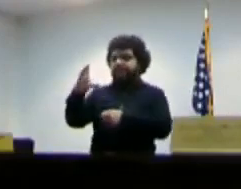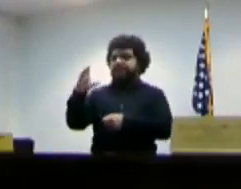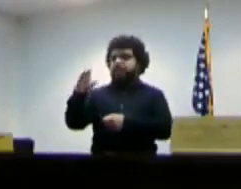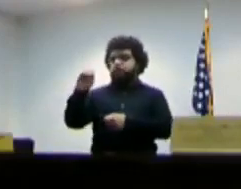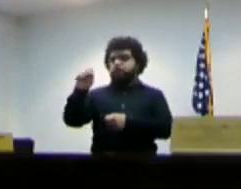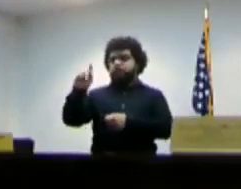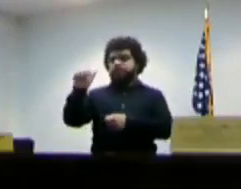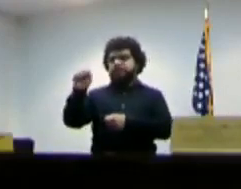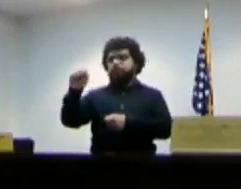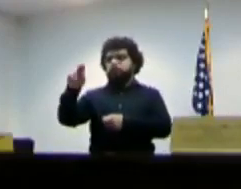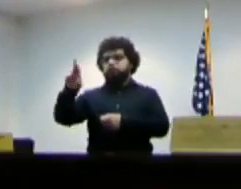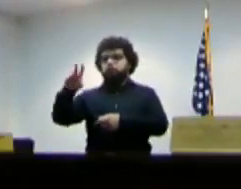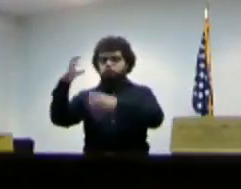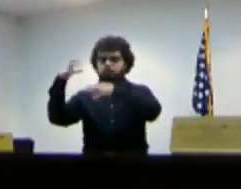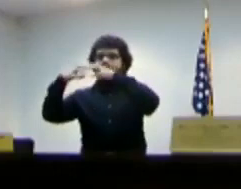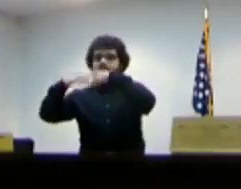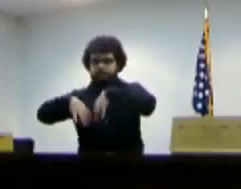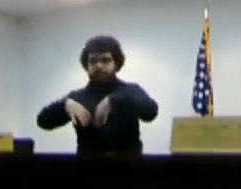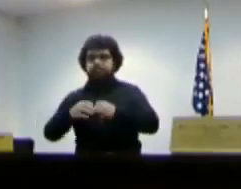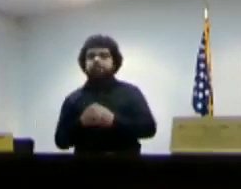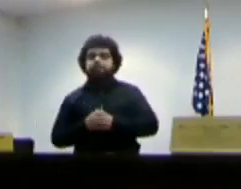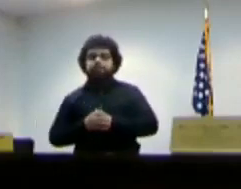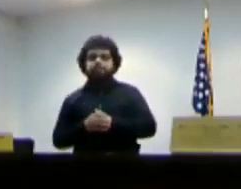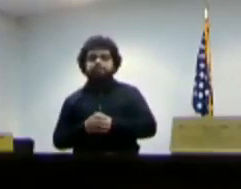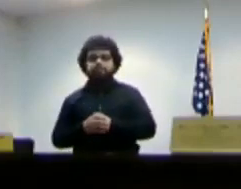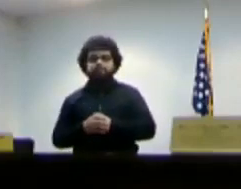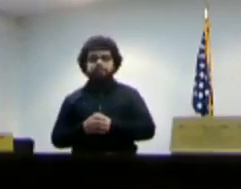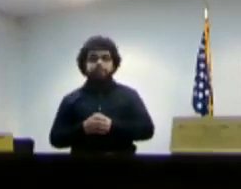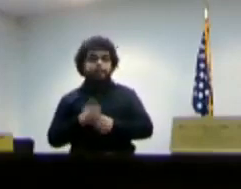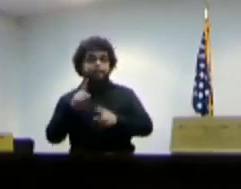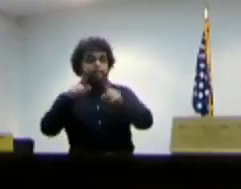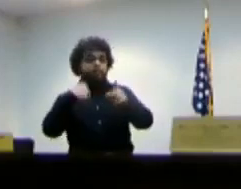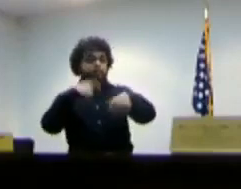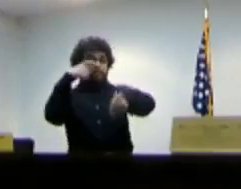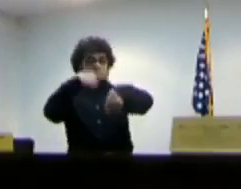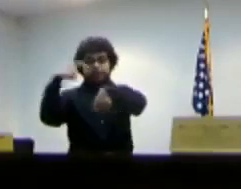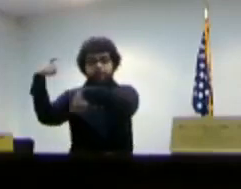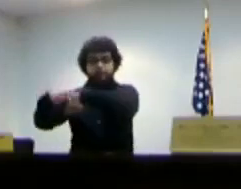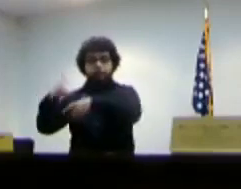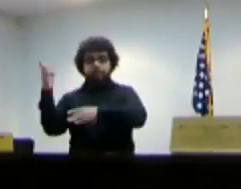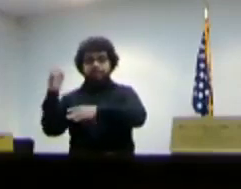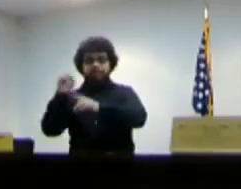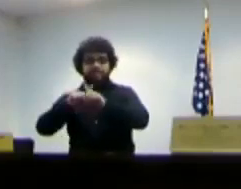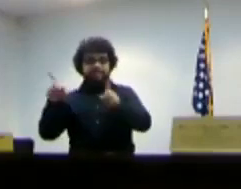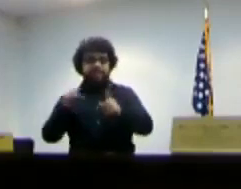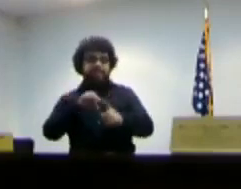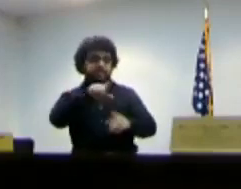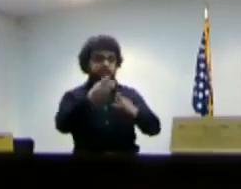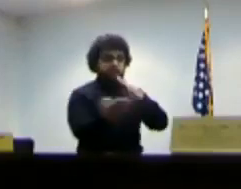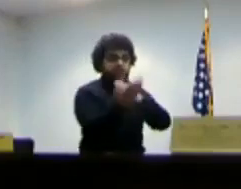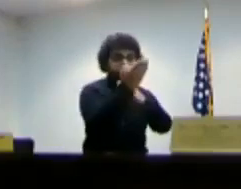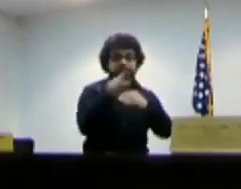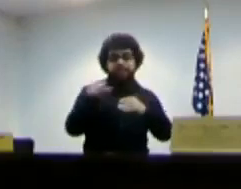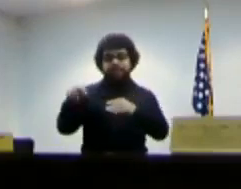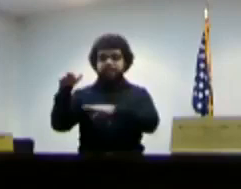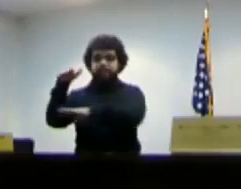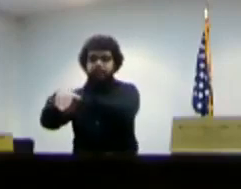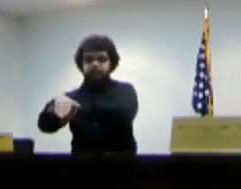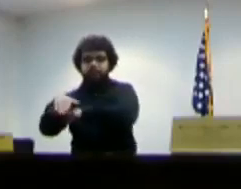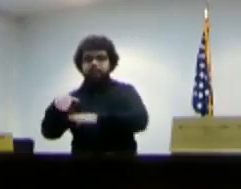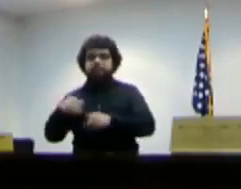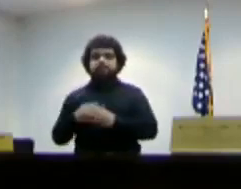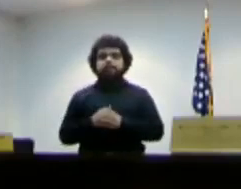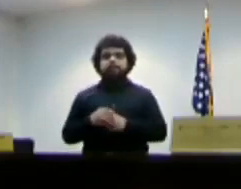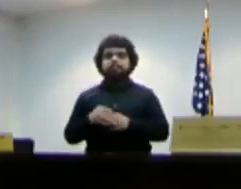de la avería, fue en la noche. Claro. Compañero, sí. Por lo que entonces podríamos separar el evento, pero sí